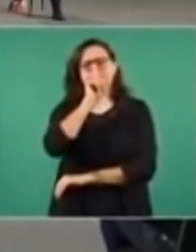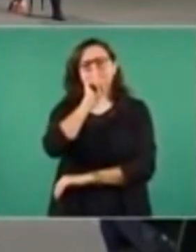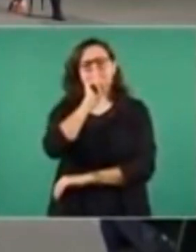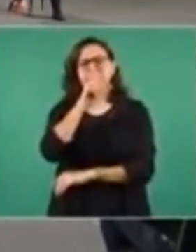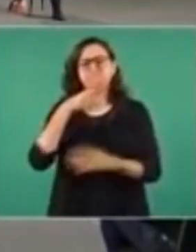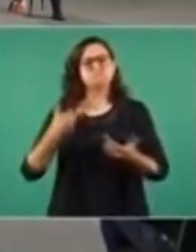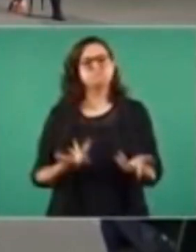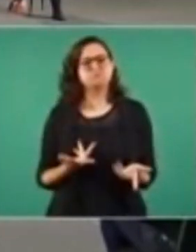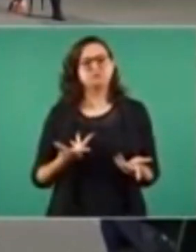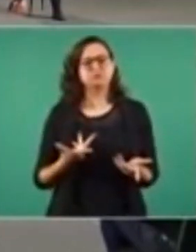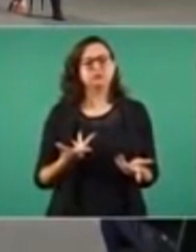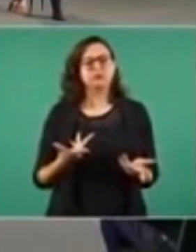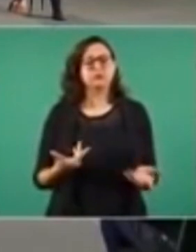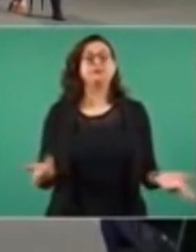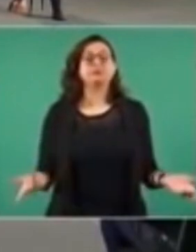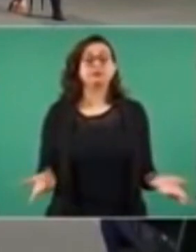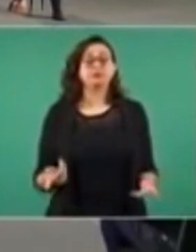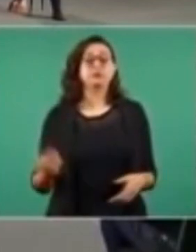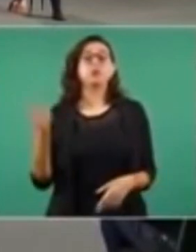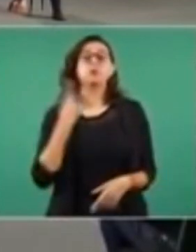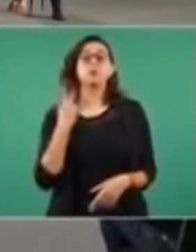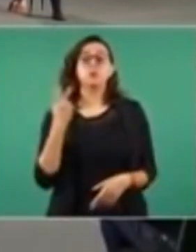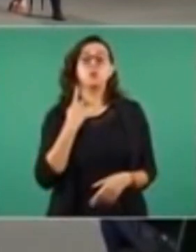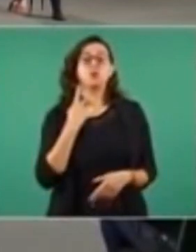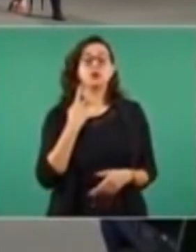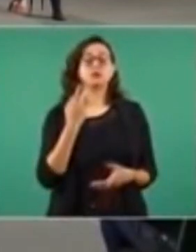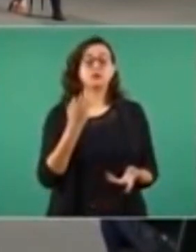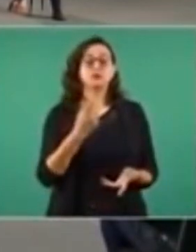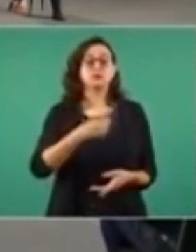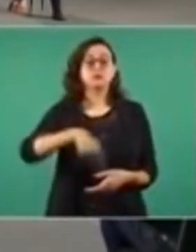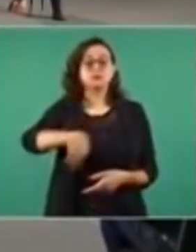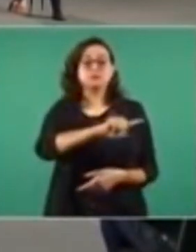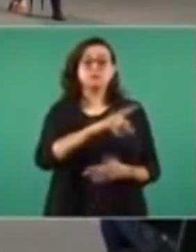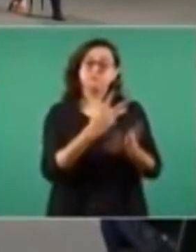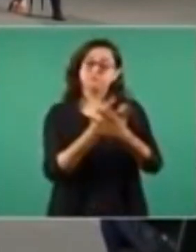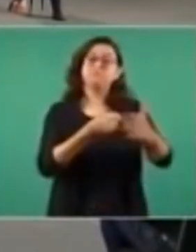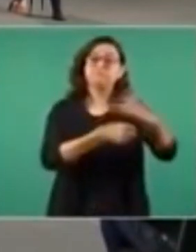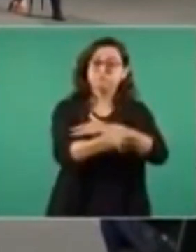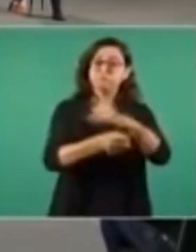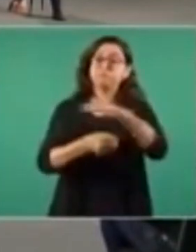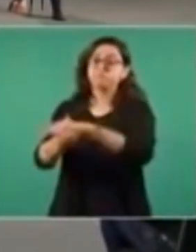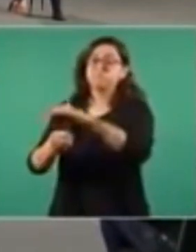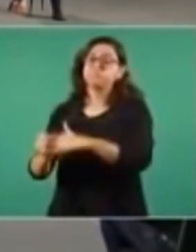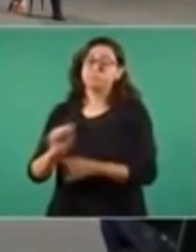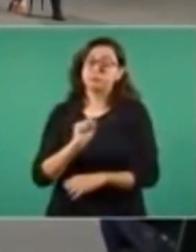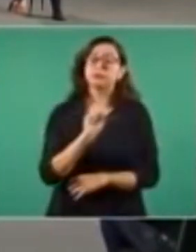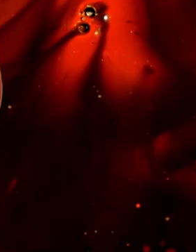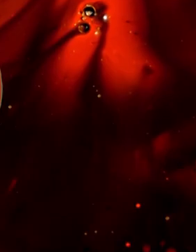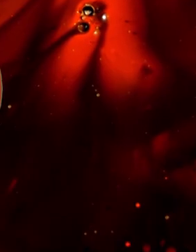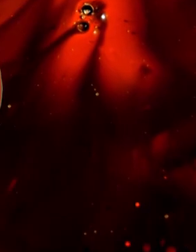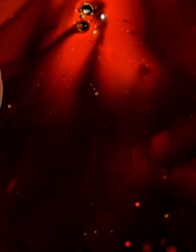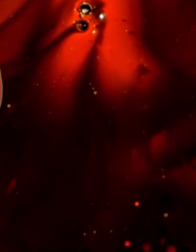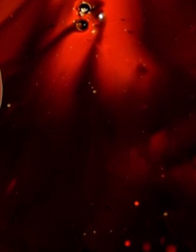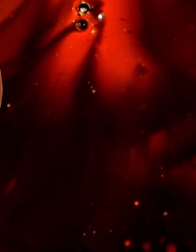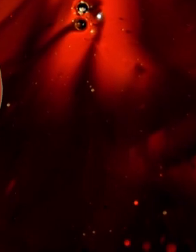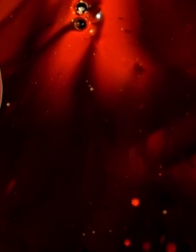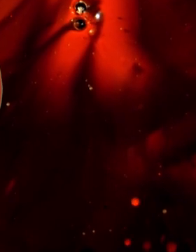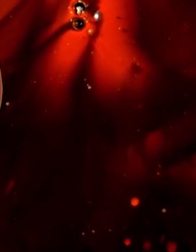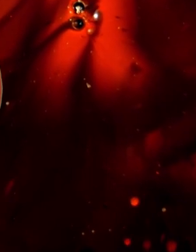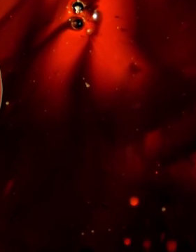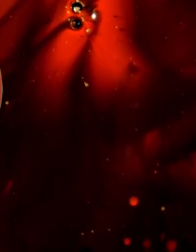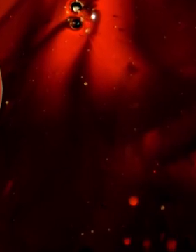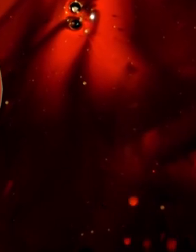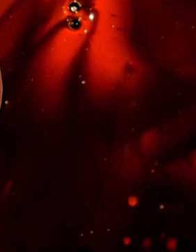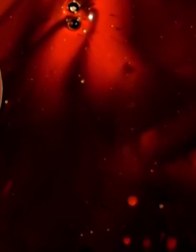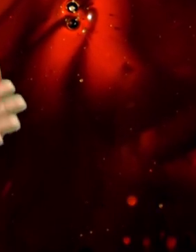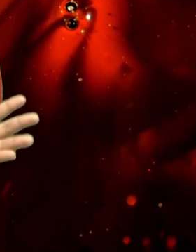Puede haber políticos presos, pero no presos políticos. Vaya nivel de política